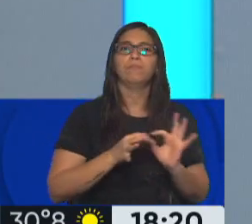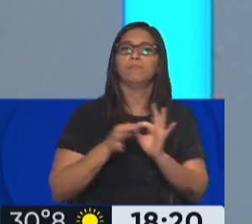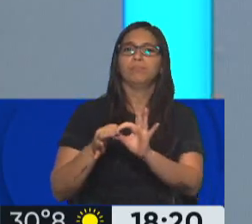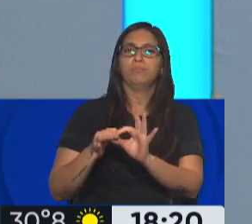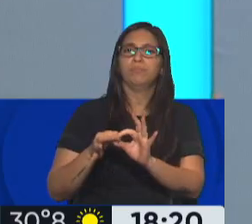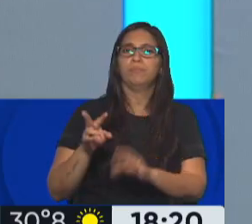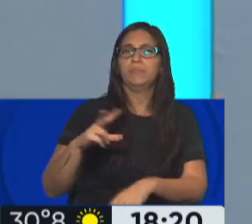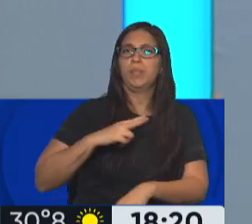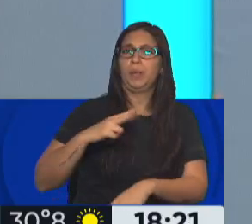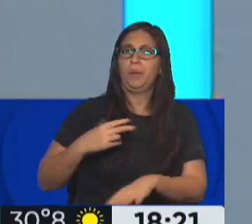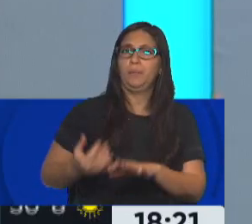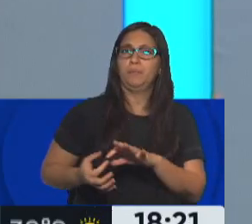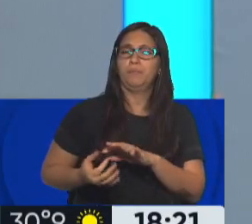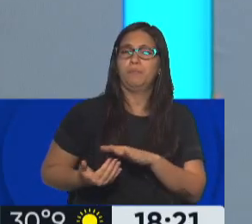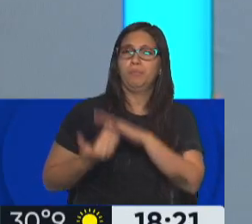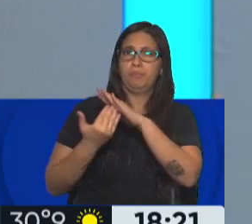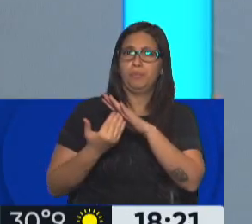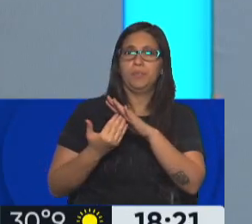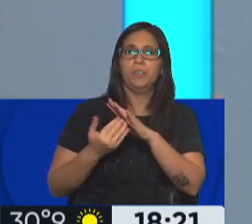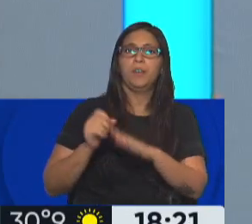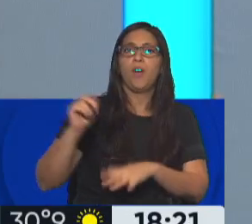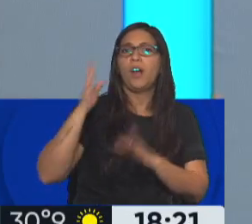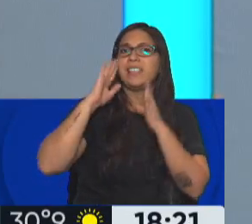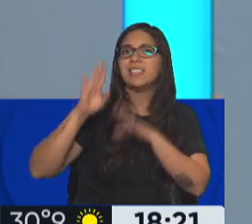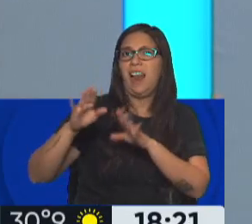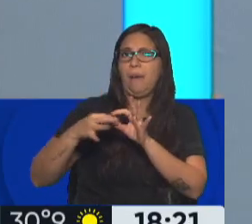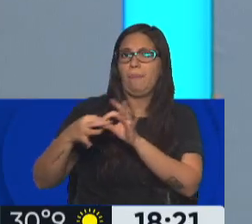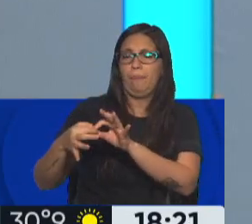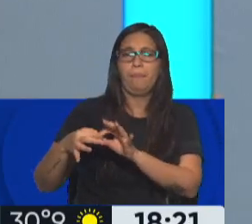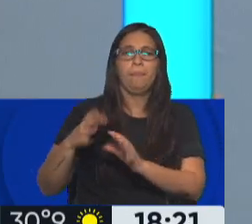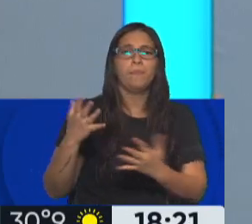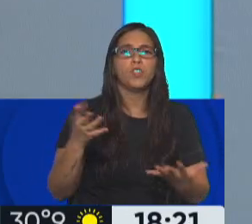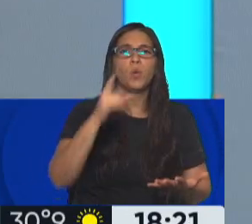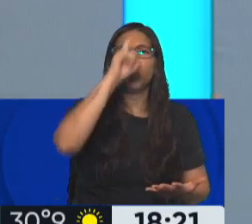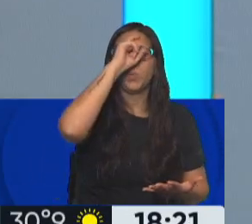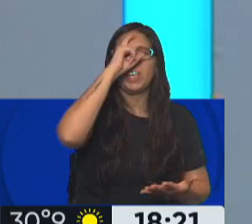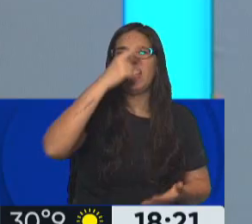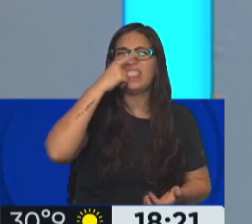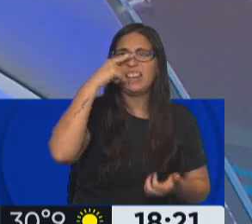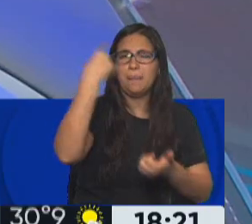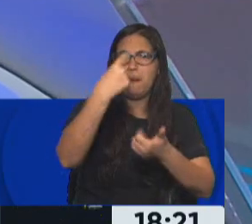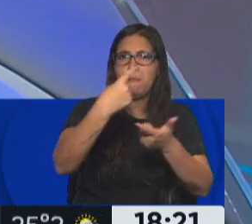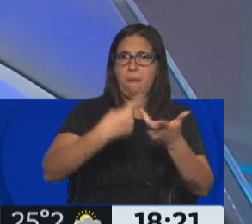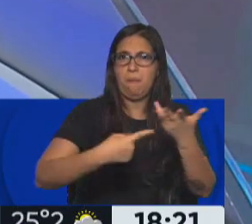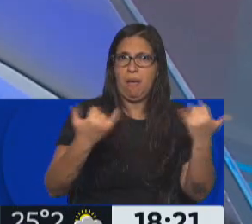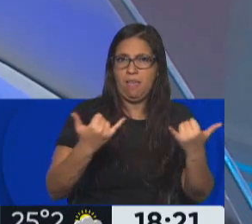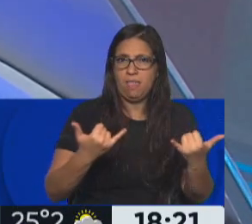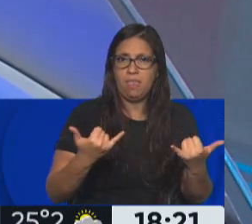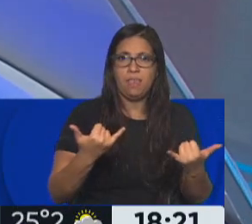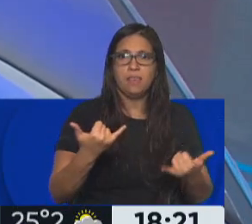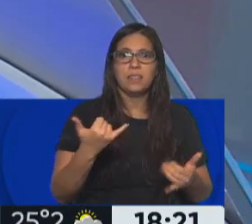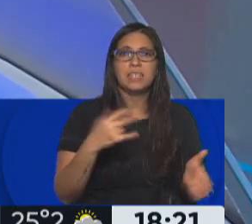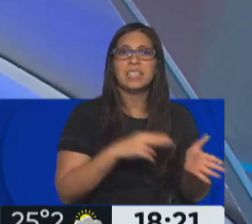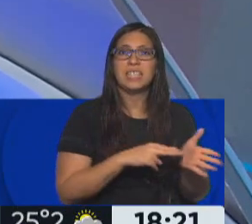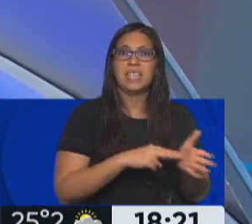esta burguesía ligada al AKP y al islamismo. Entonces, digo, Turquía tiene muchísimos intereses dentro de Siria. Además, yo no